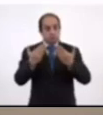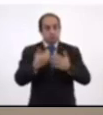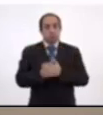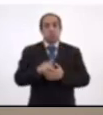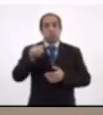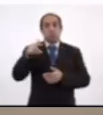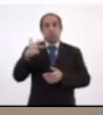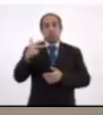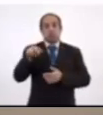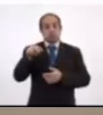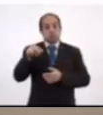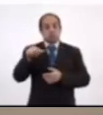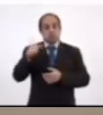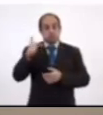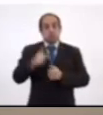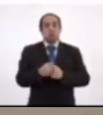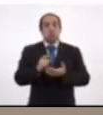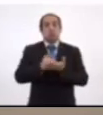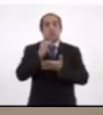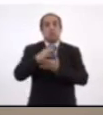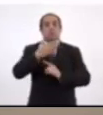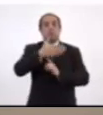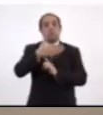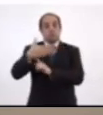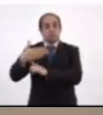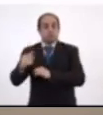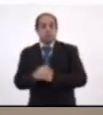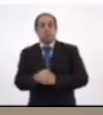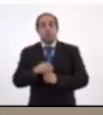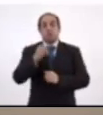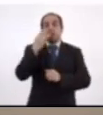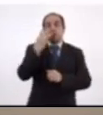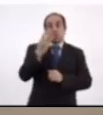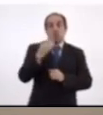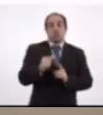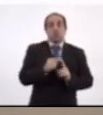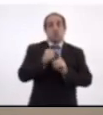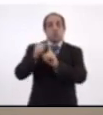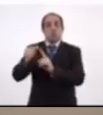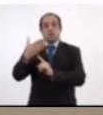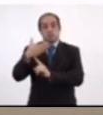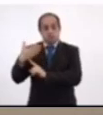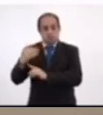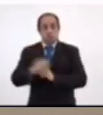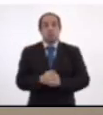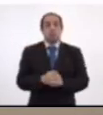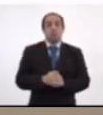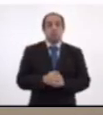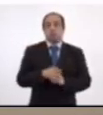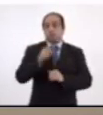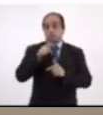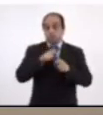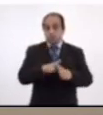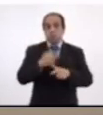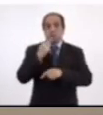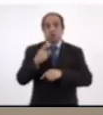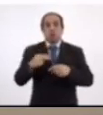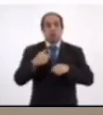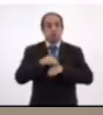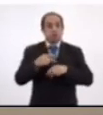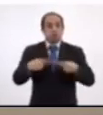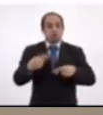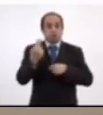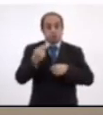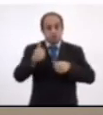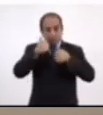ambulancia comparados con 20 la semana previa y 3 traslados de ambulancia con respecto a 4. Entonces sigue la mejoría también en el número de personas que buscan atención